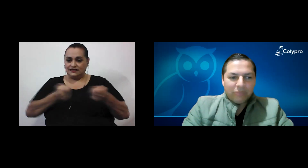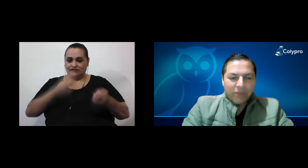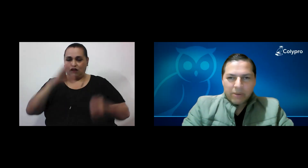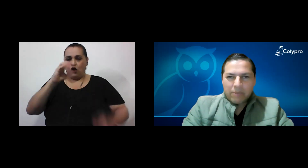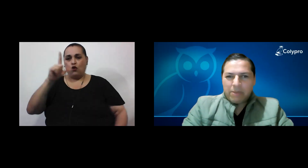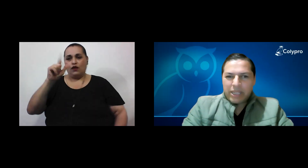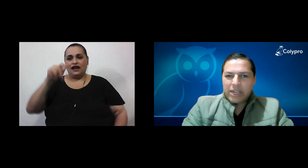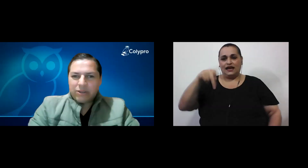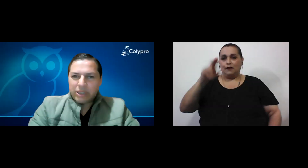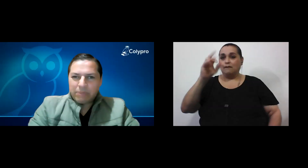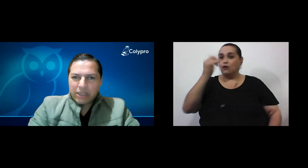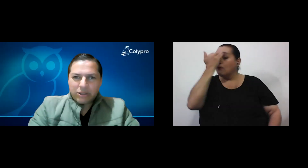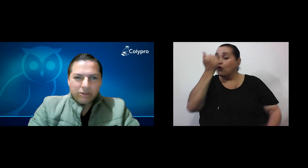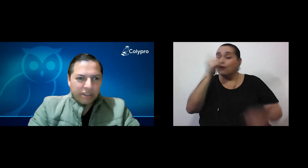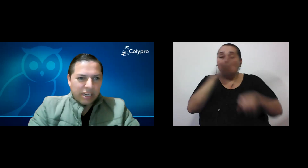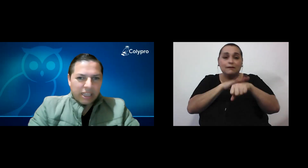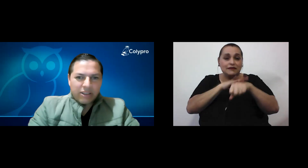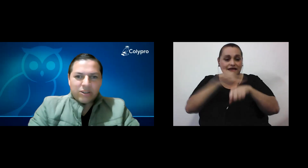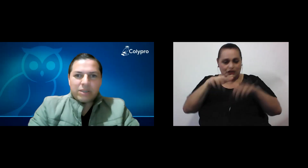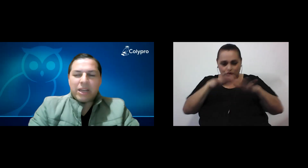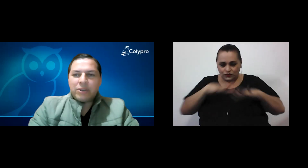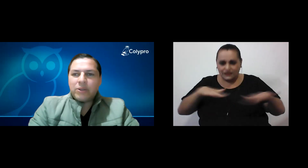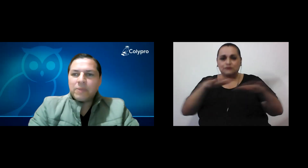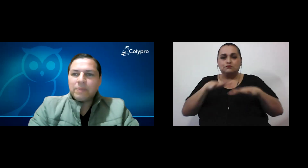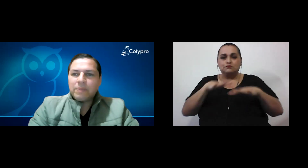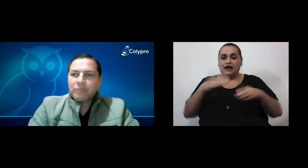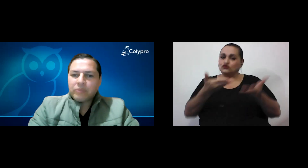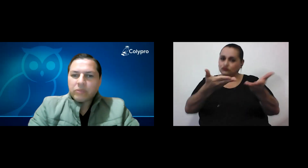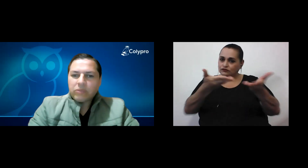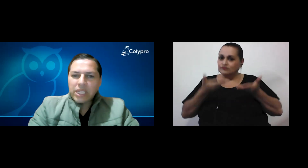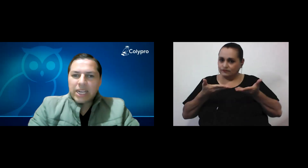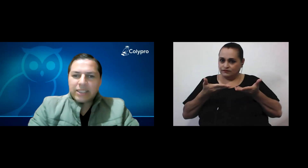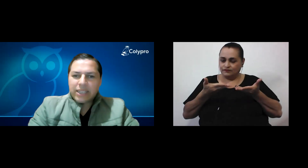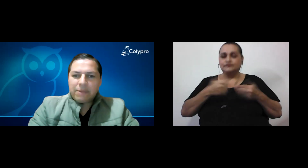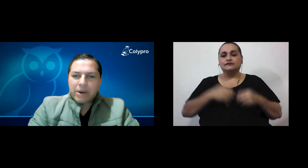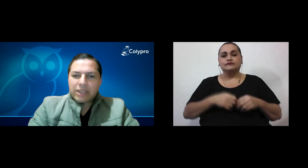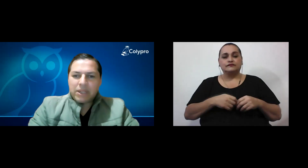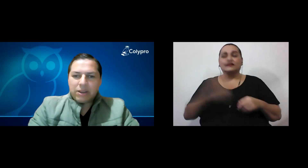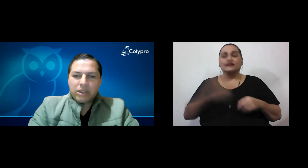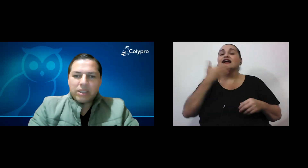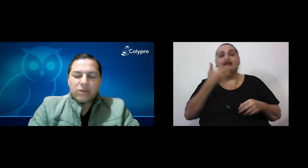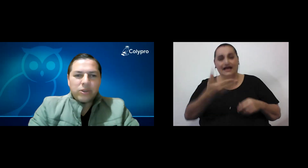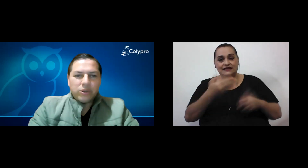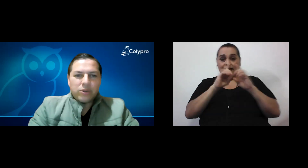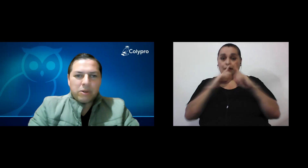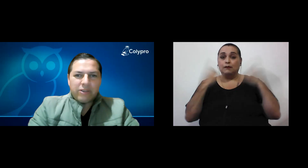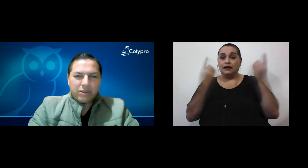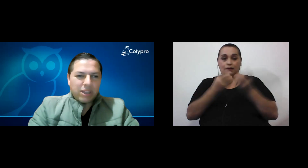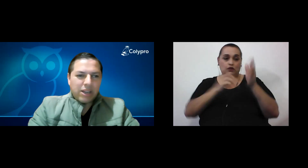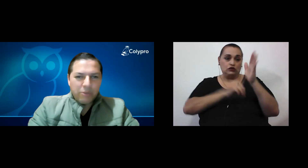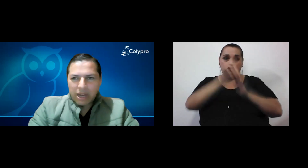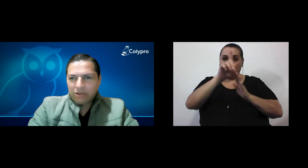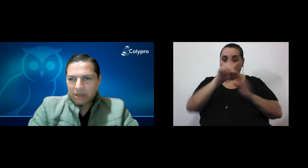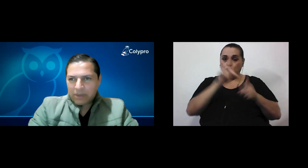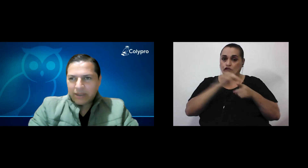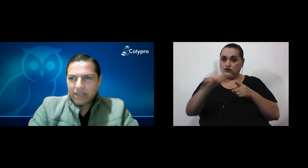por permitir estos espacios, facilitar estos espacios. Gracias al Departamento de Desarrollo